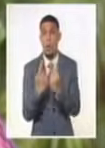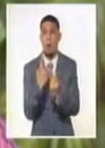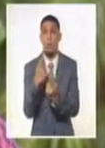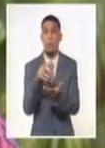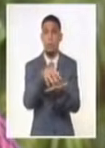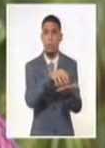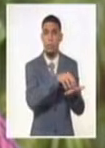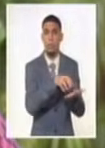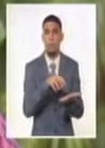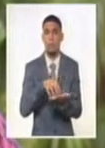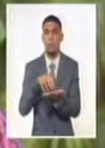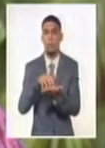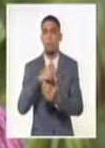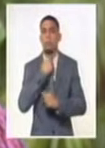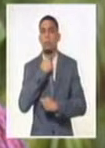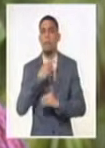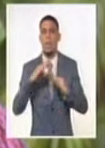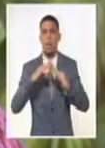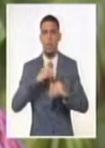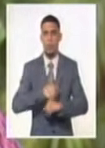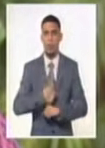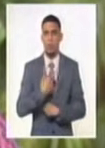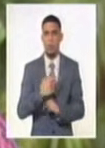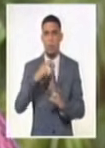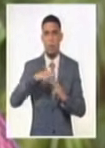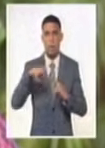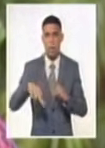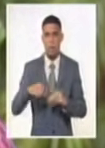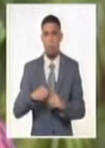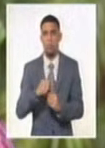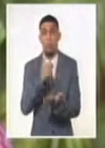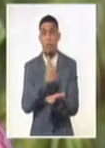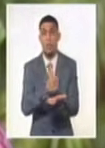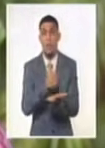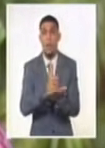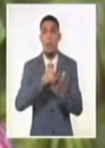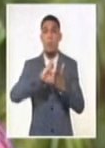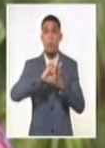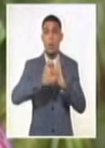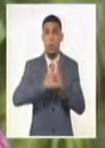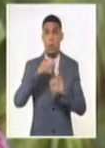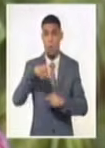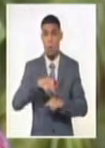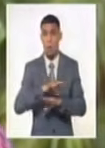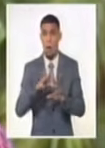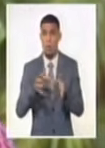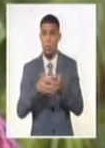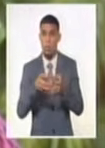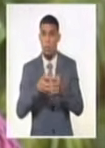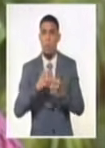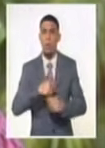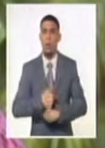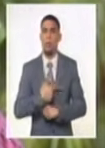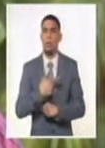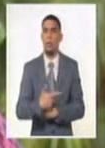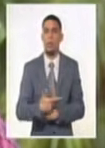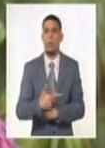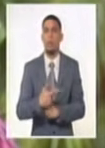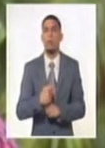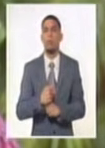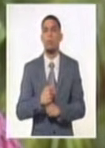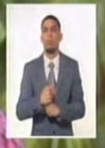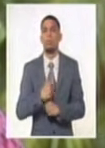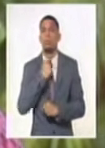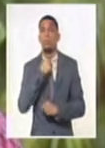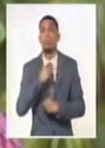de cultura, teatro, sedes de proyectos que hoy se han convertido en grupos artísticos, en espacios de trabajo para la